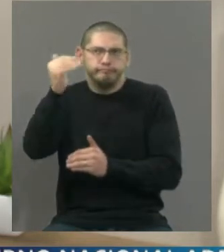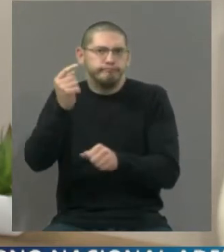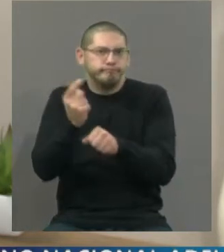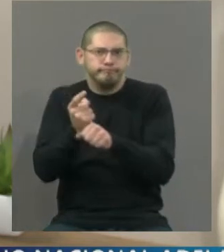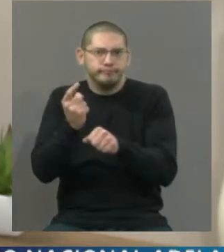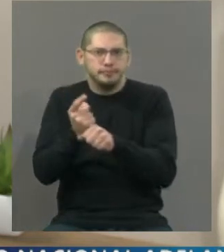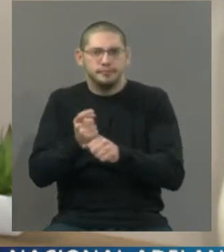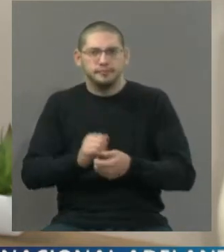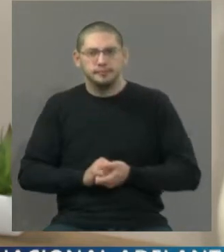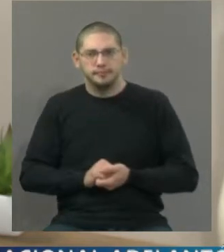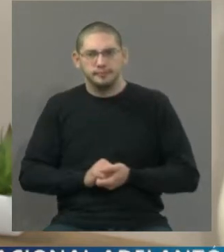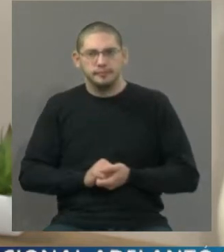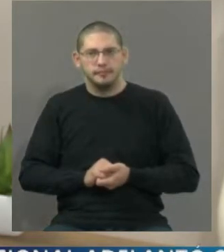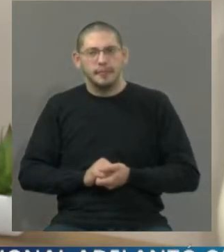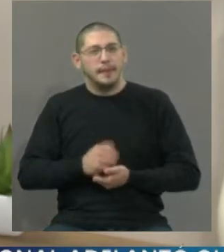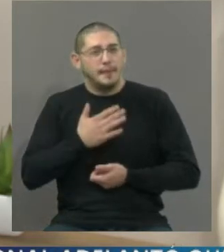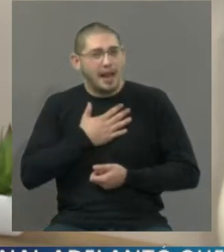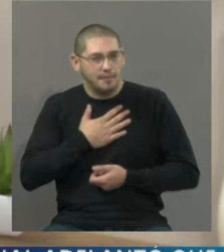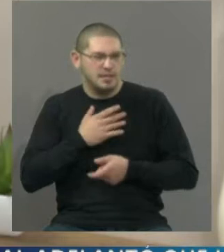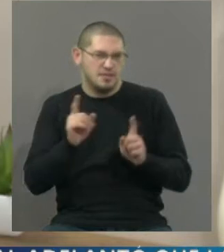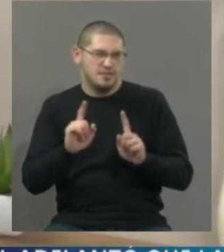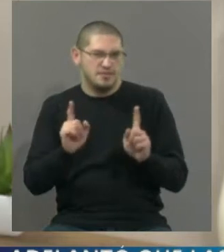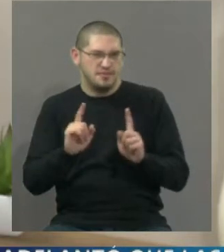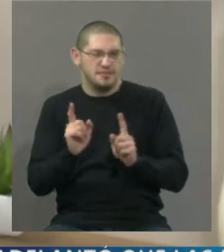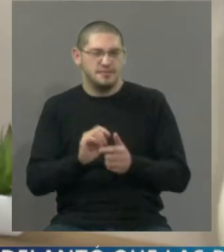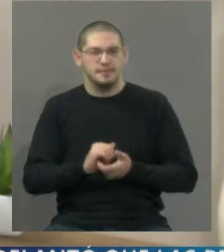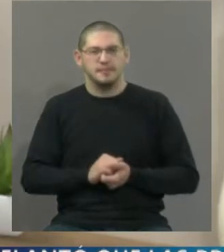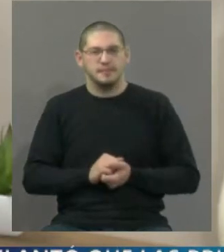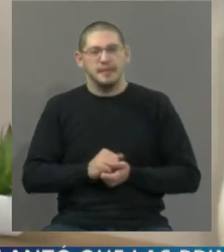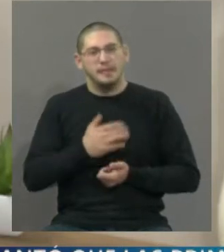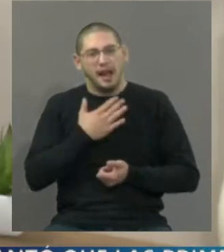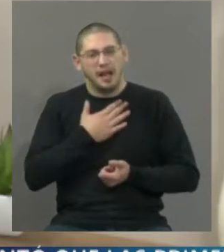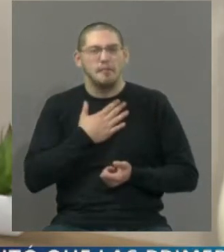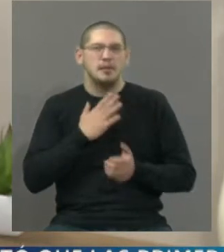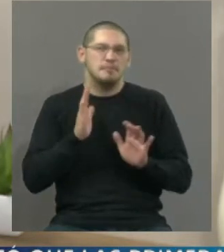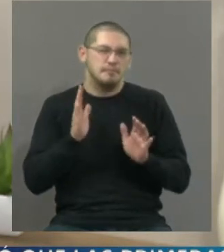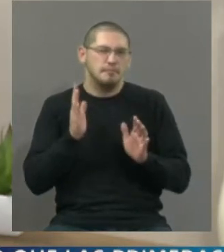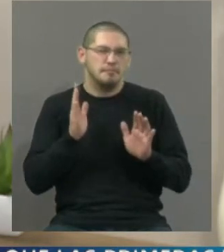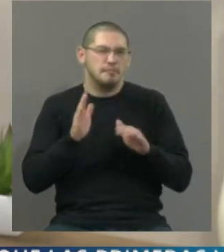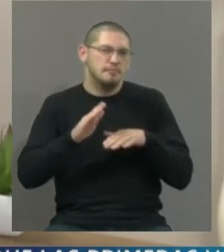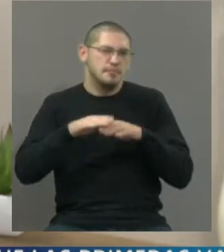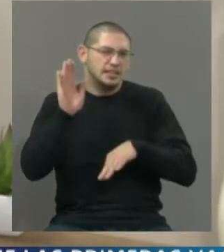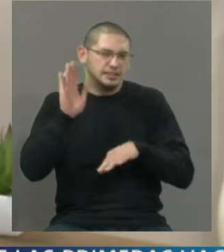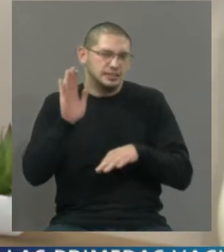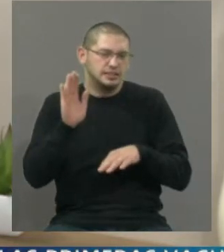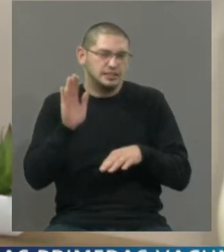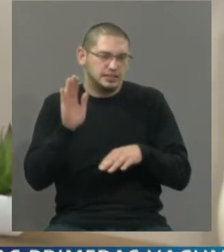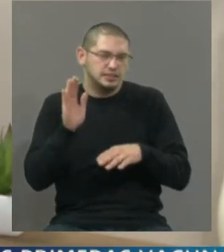Mira, a mí me parece que no. Creo que en general un poco esto de